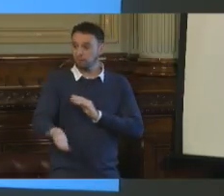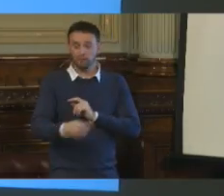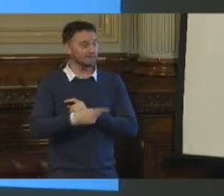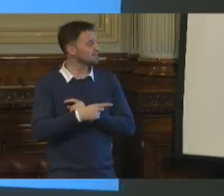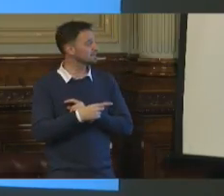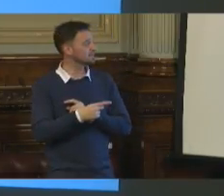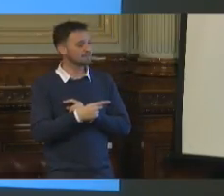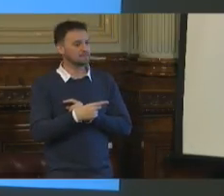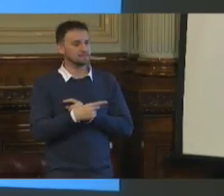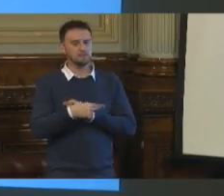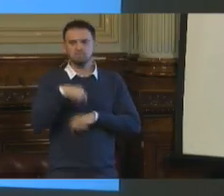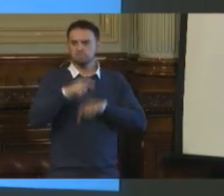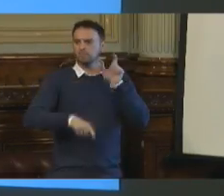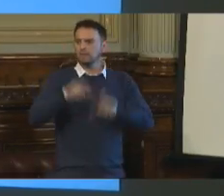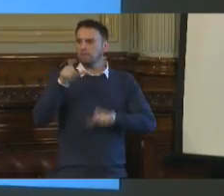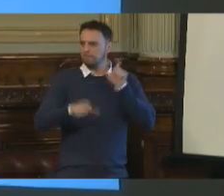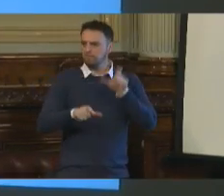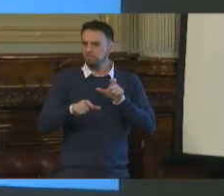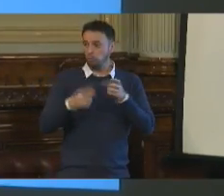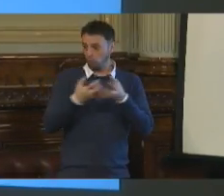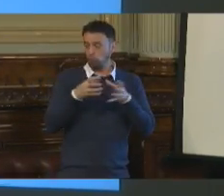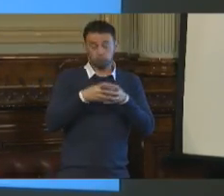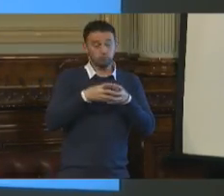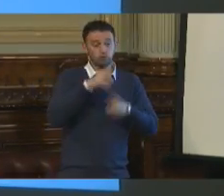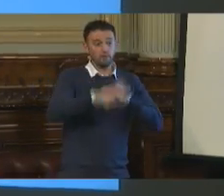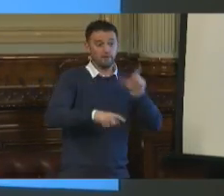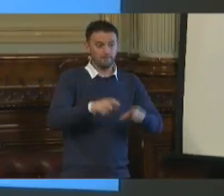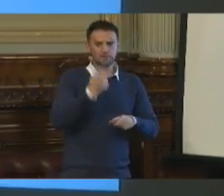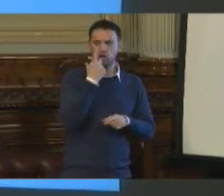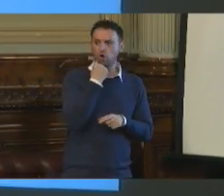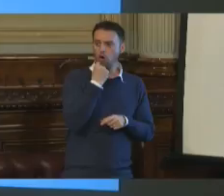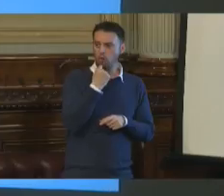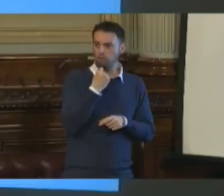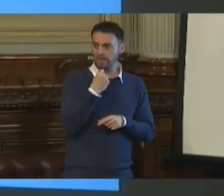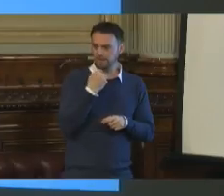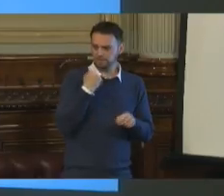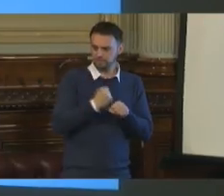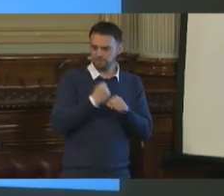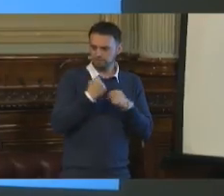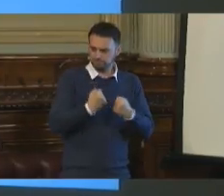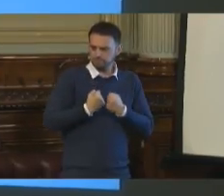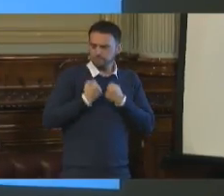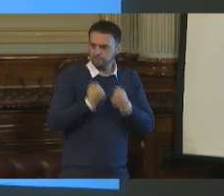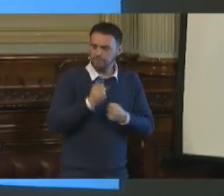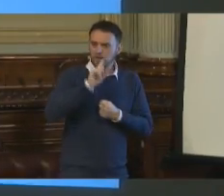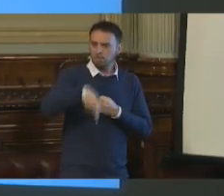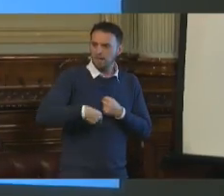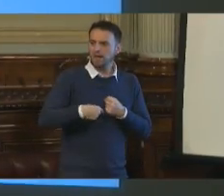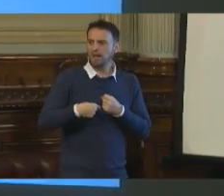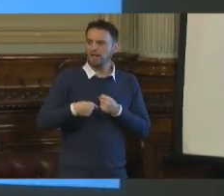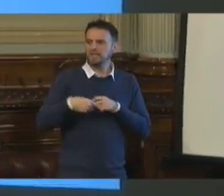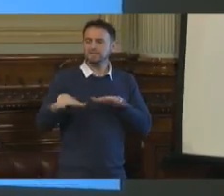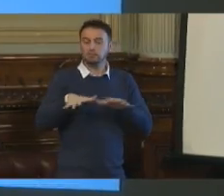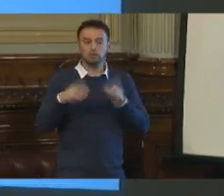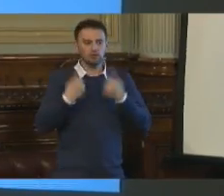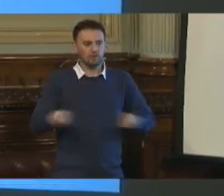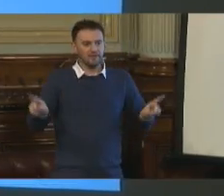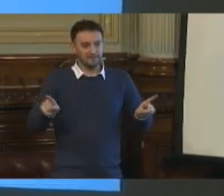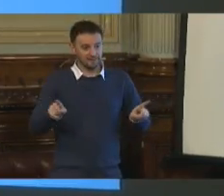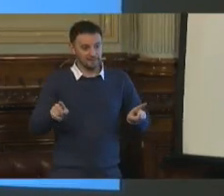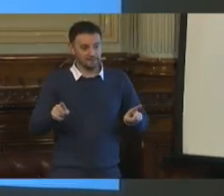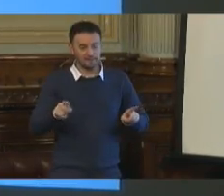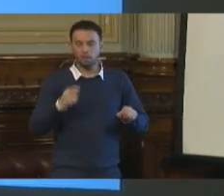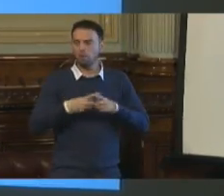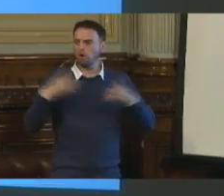cuando una ingente cantidad de hombres que sufren diversos tipos de situaciones